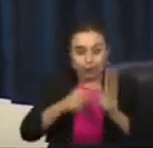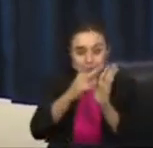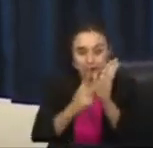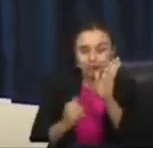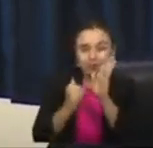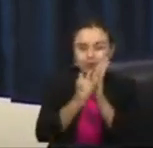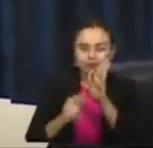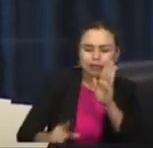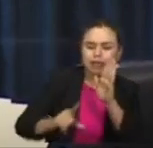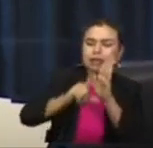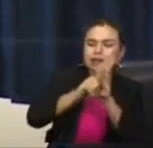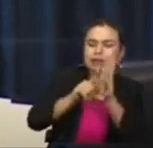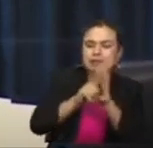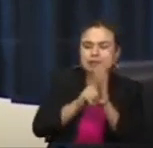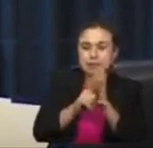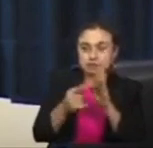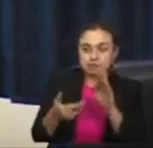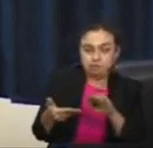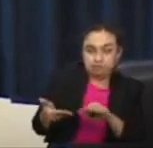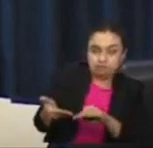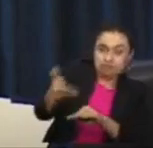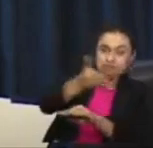ley que fue aquí discutido